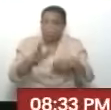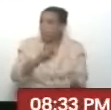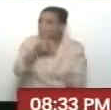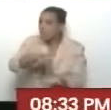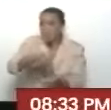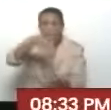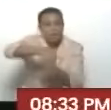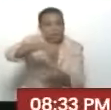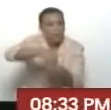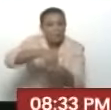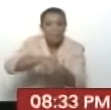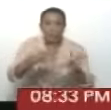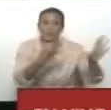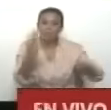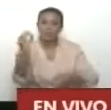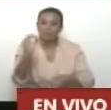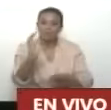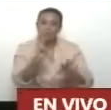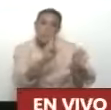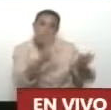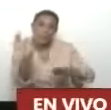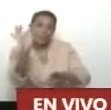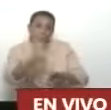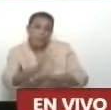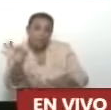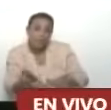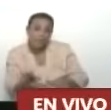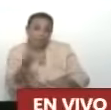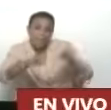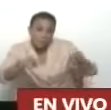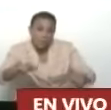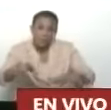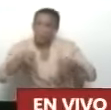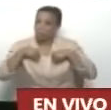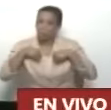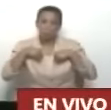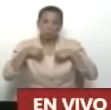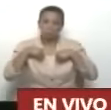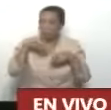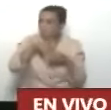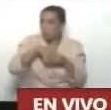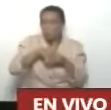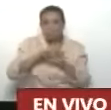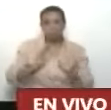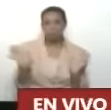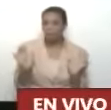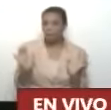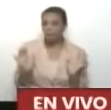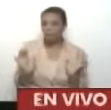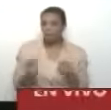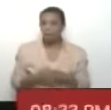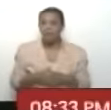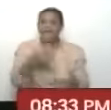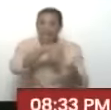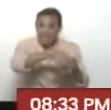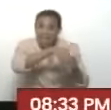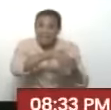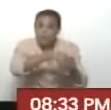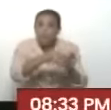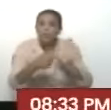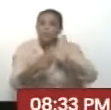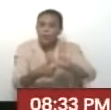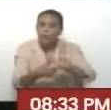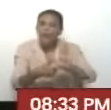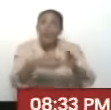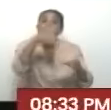usted, del 70% o del 80%. Eso es una barbaridad desde el punto de vista electoral. En elecciones, lo que se cuentan